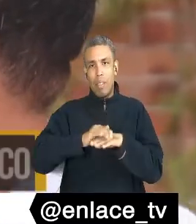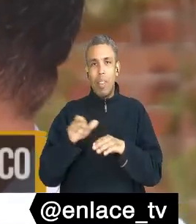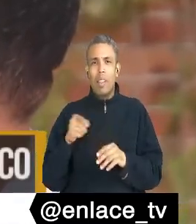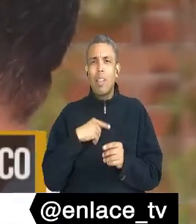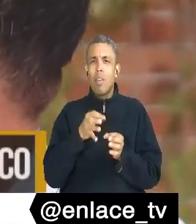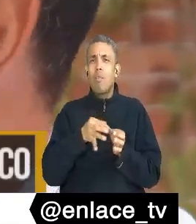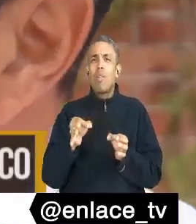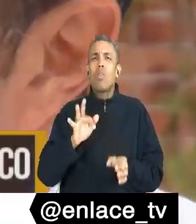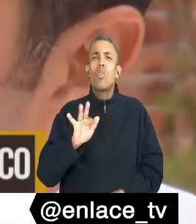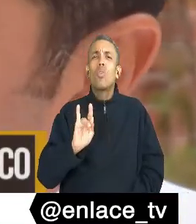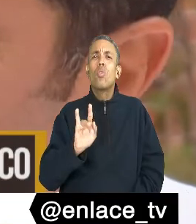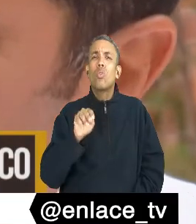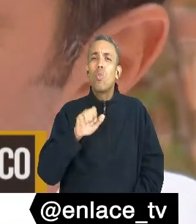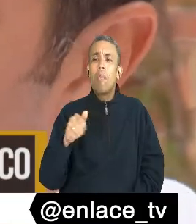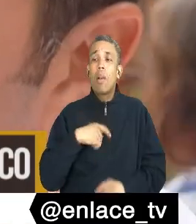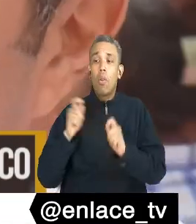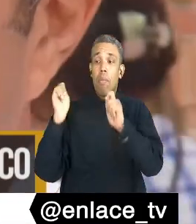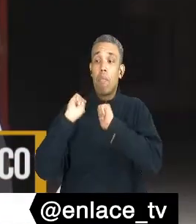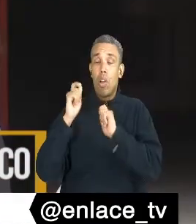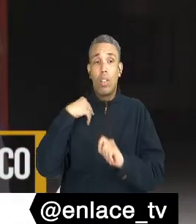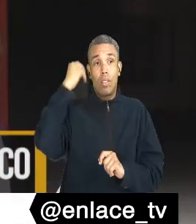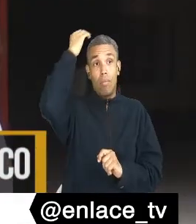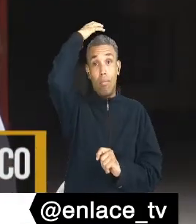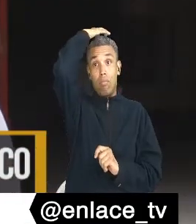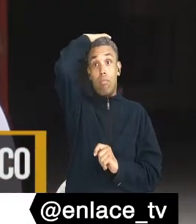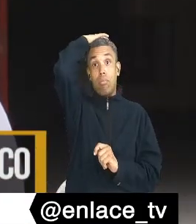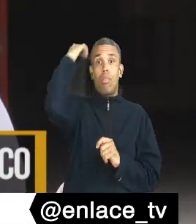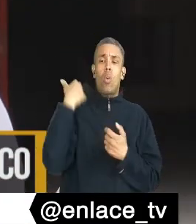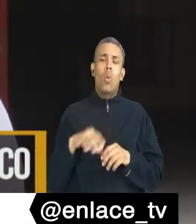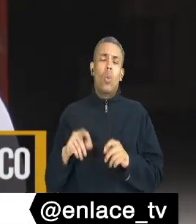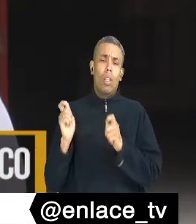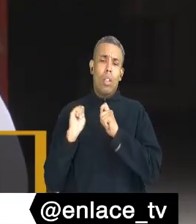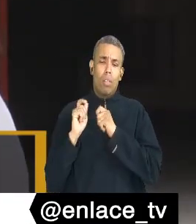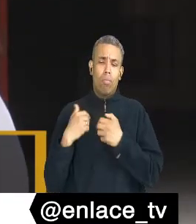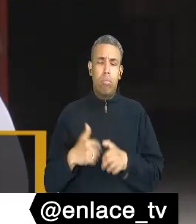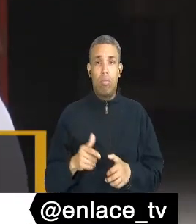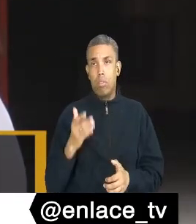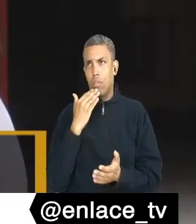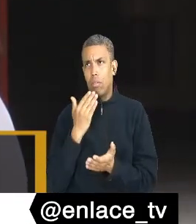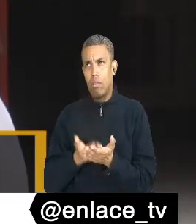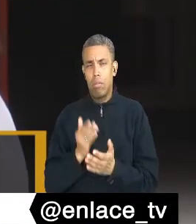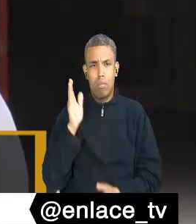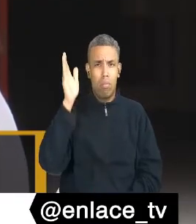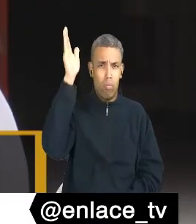La noticia lo tomó por sorpresa. Primero, con una gran gratitud a Dios, a la iglesia,